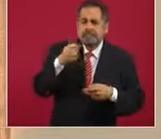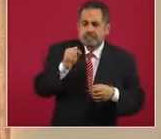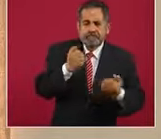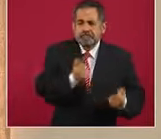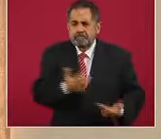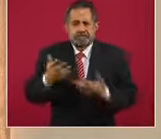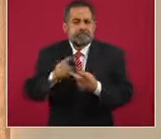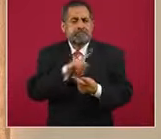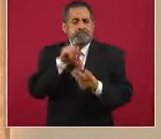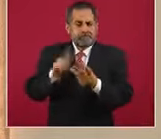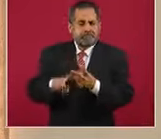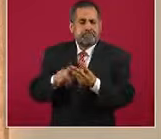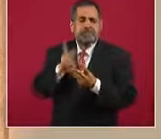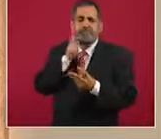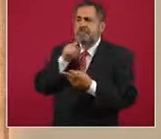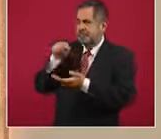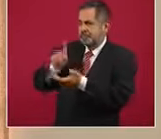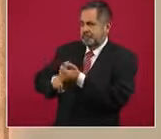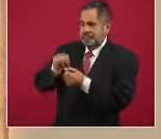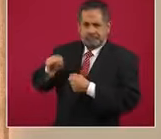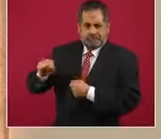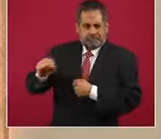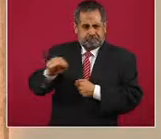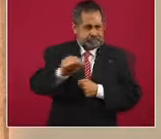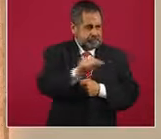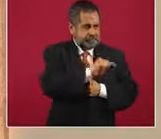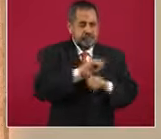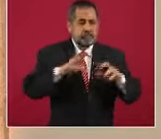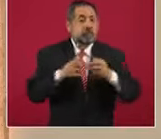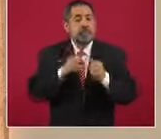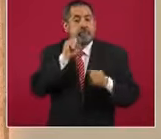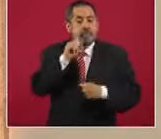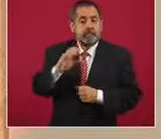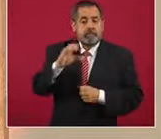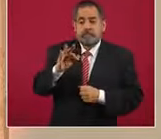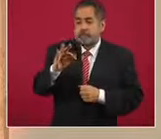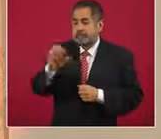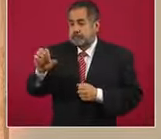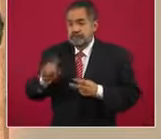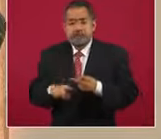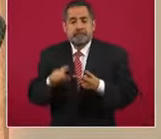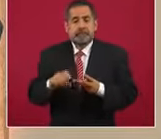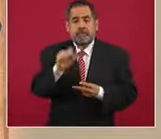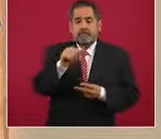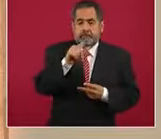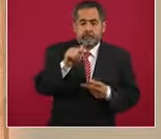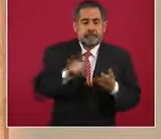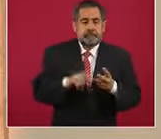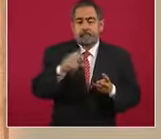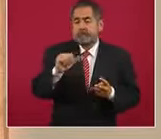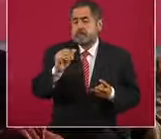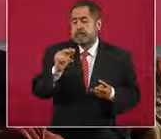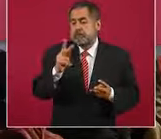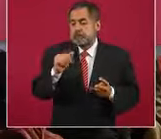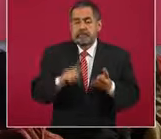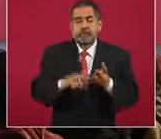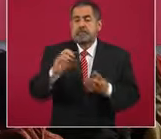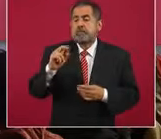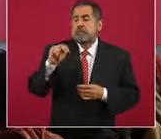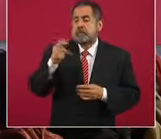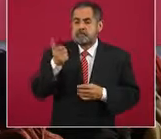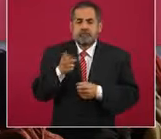campos petroleros, presas, instalaciones de Comisión Federal de Electricidad, del SAT, CAPUFE y CONAGUA, entre otras. Se